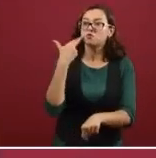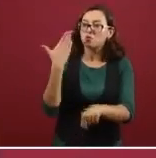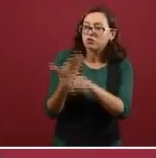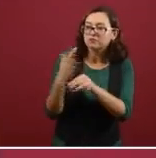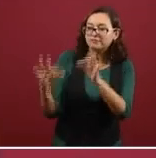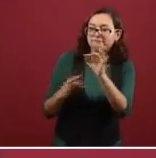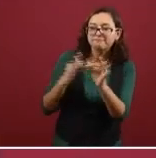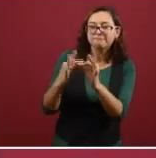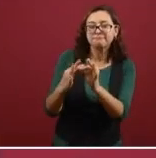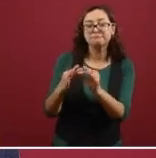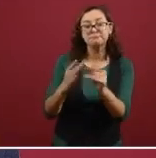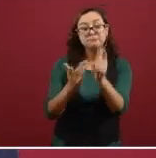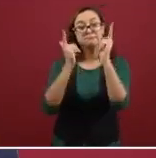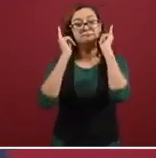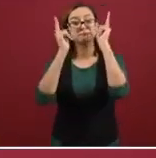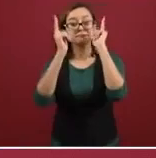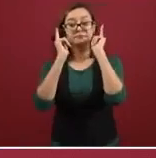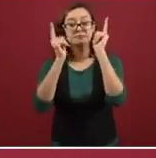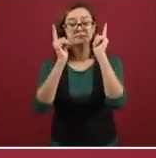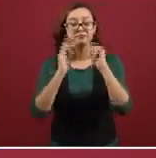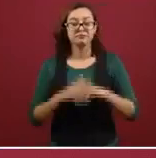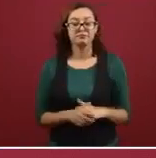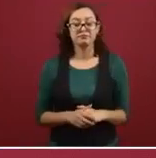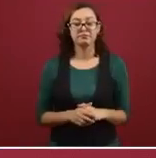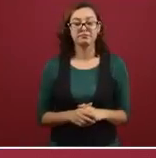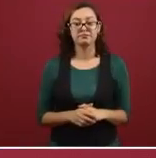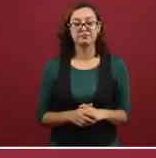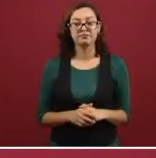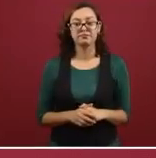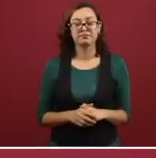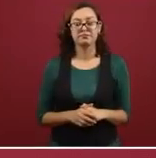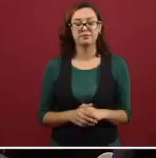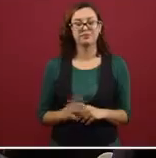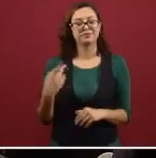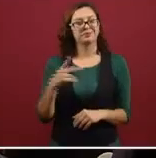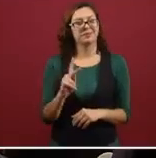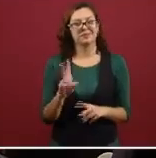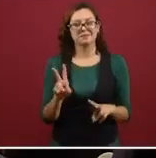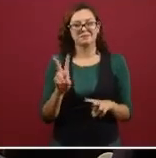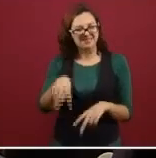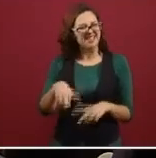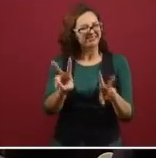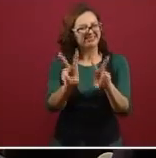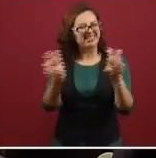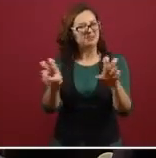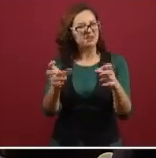responsabilidad. Pero eso que estás planteando ahora es interesantísimo.